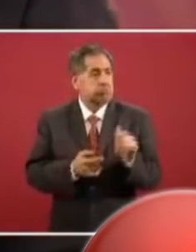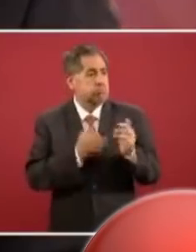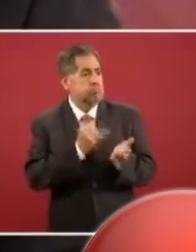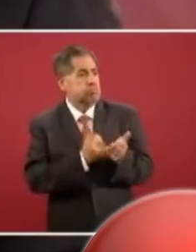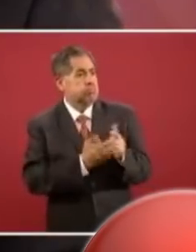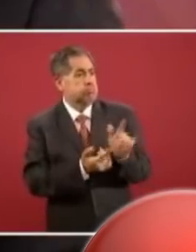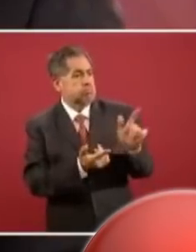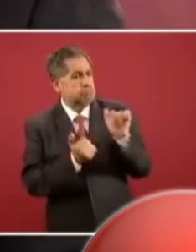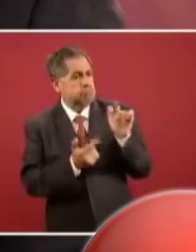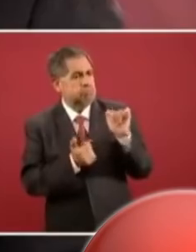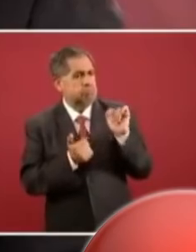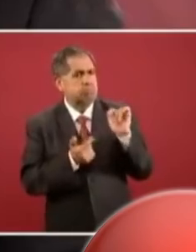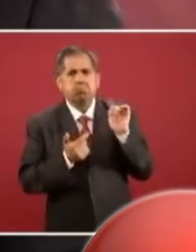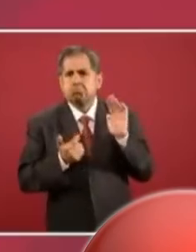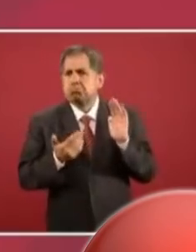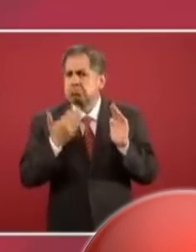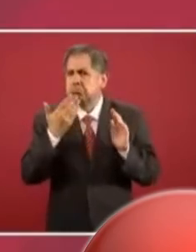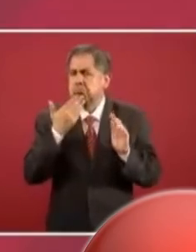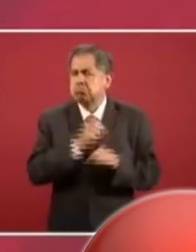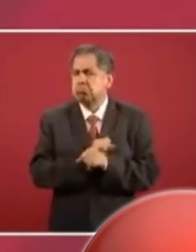impuestos,